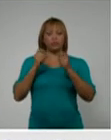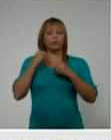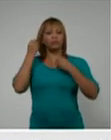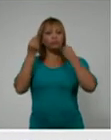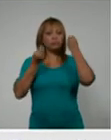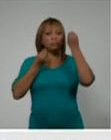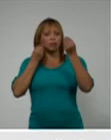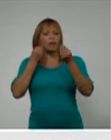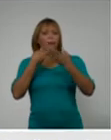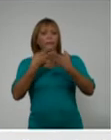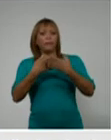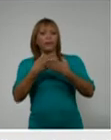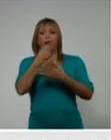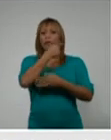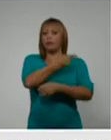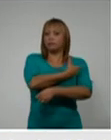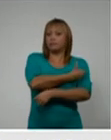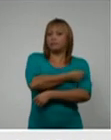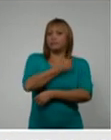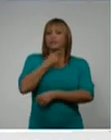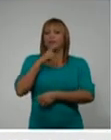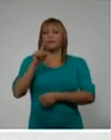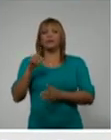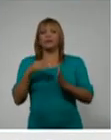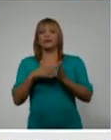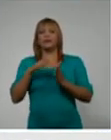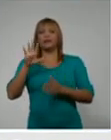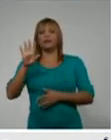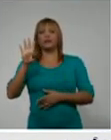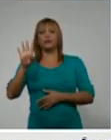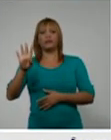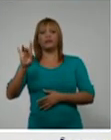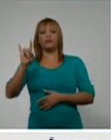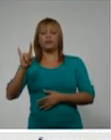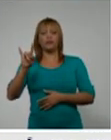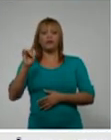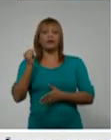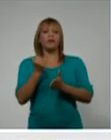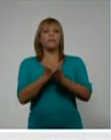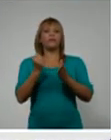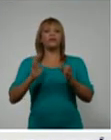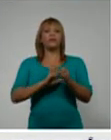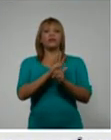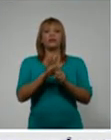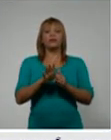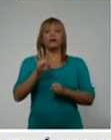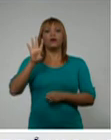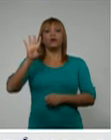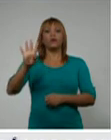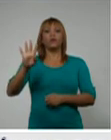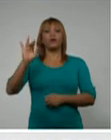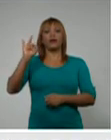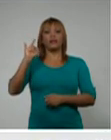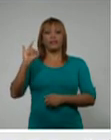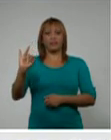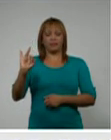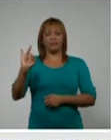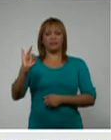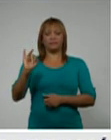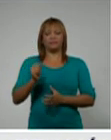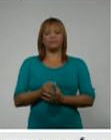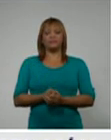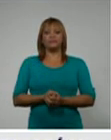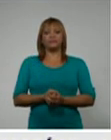estas 4.549 muestras, se diagnostican 47 personas con